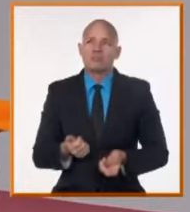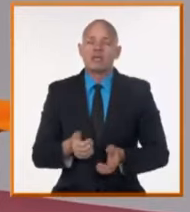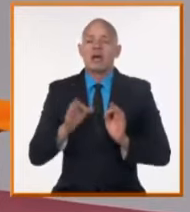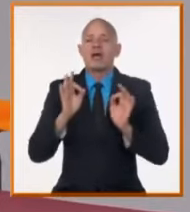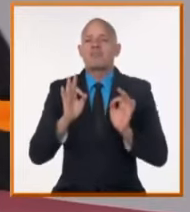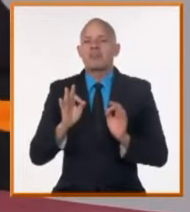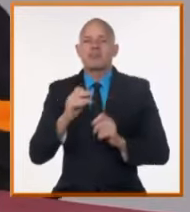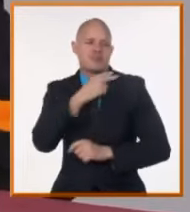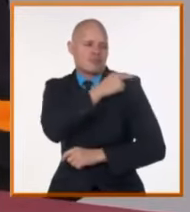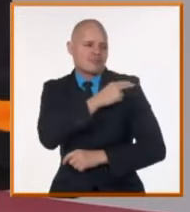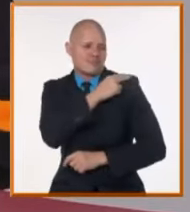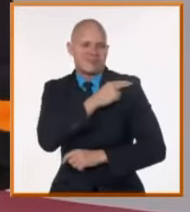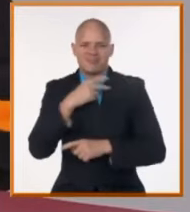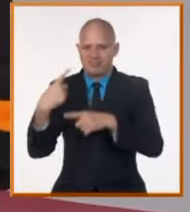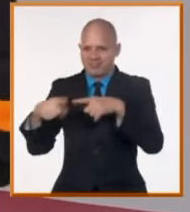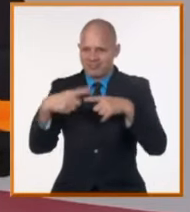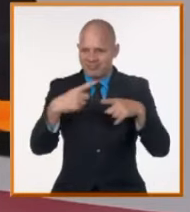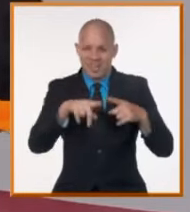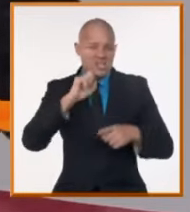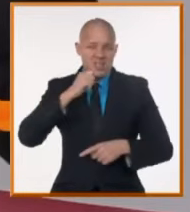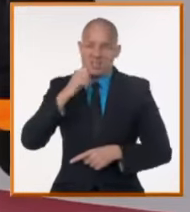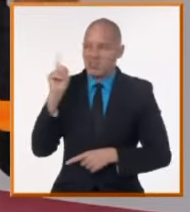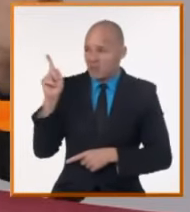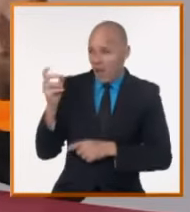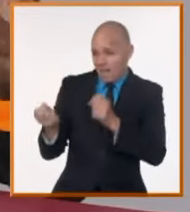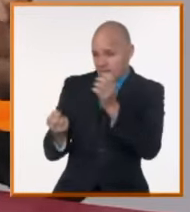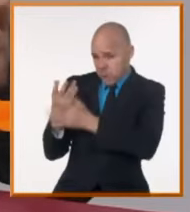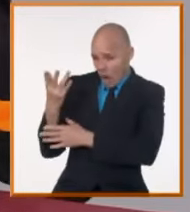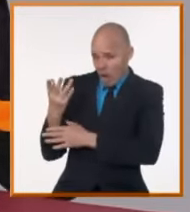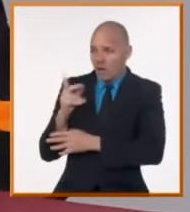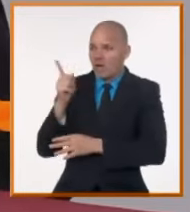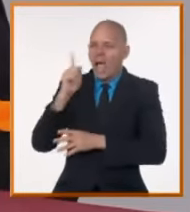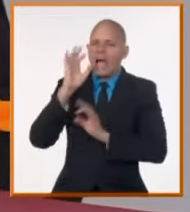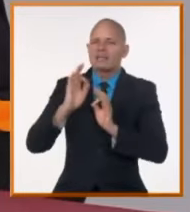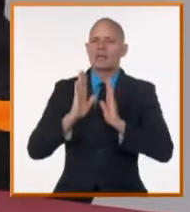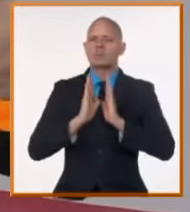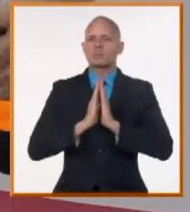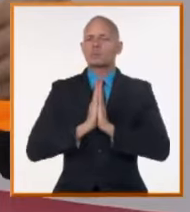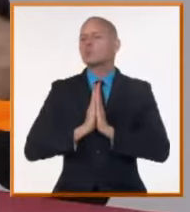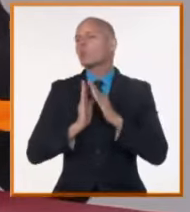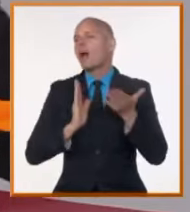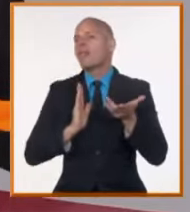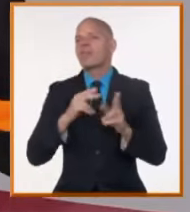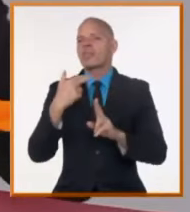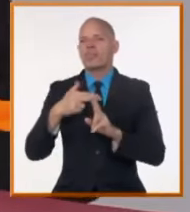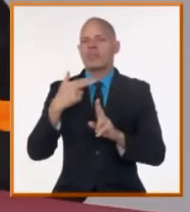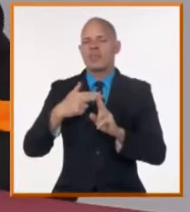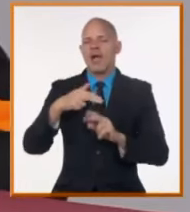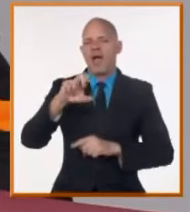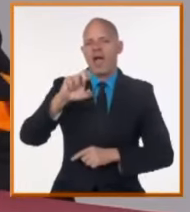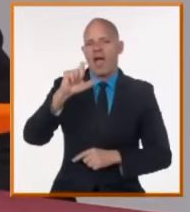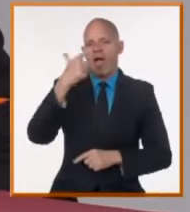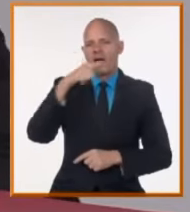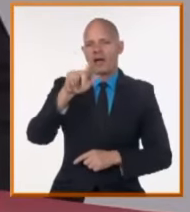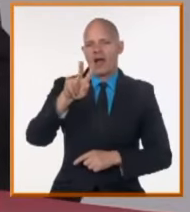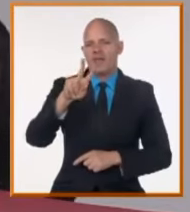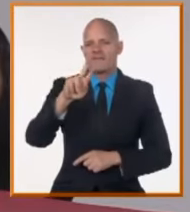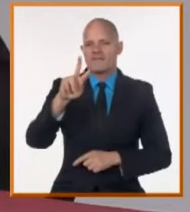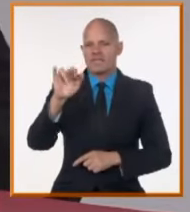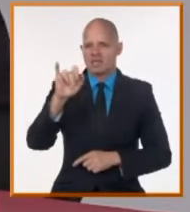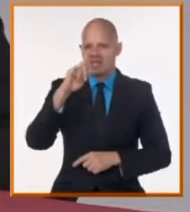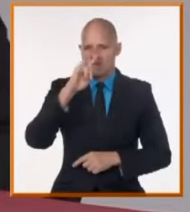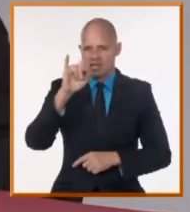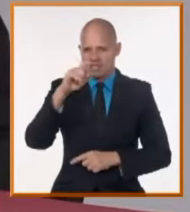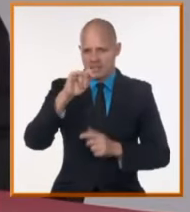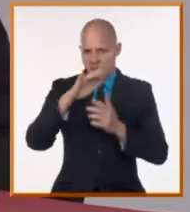que todo obedecía a la gloria de Dios y a la predestinación, que se entró en Inglaterra a partir del